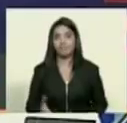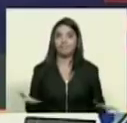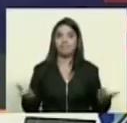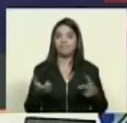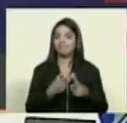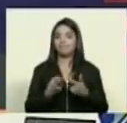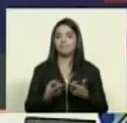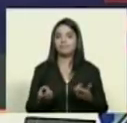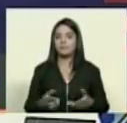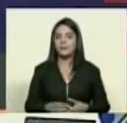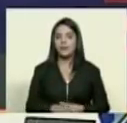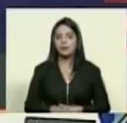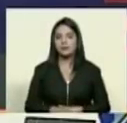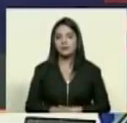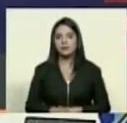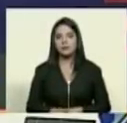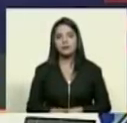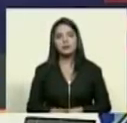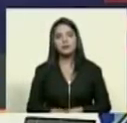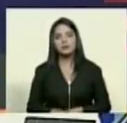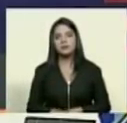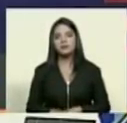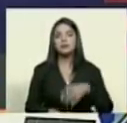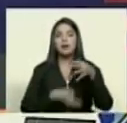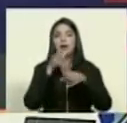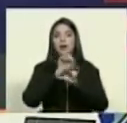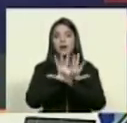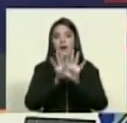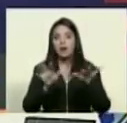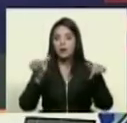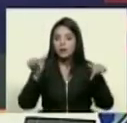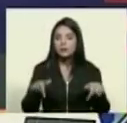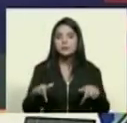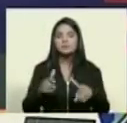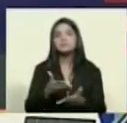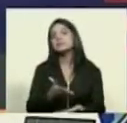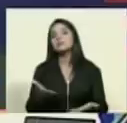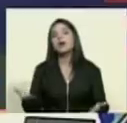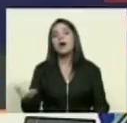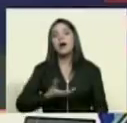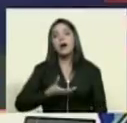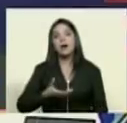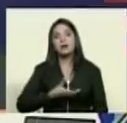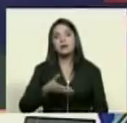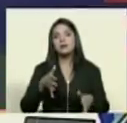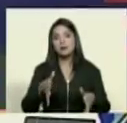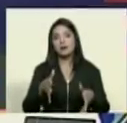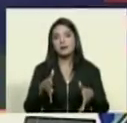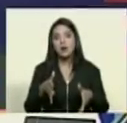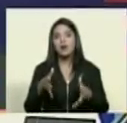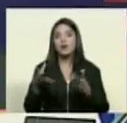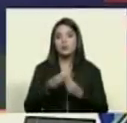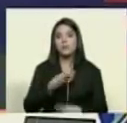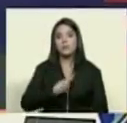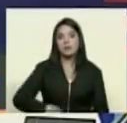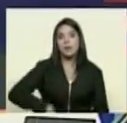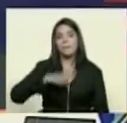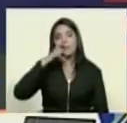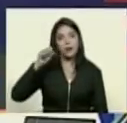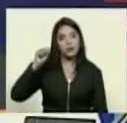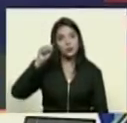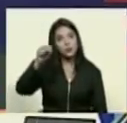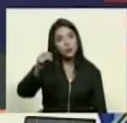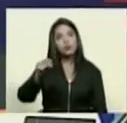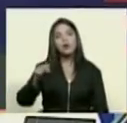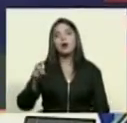Entonces, es claro que estos alcaldes electos con el presidente Maduro vienen a eso,